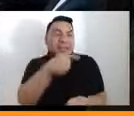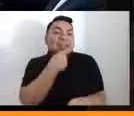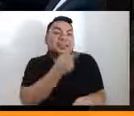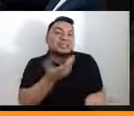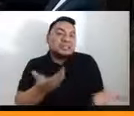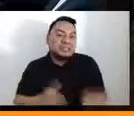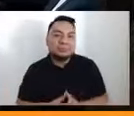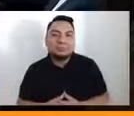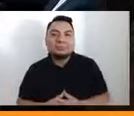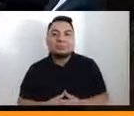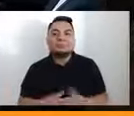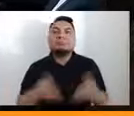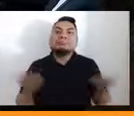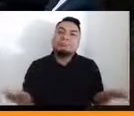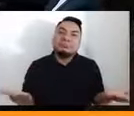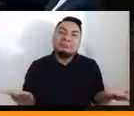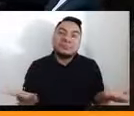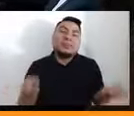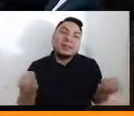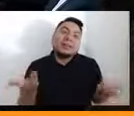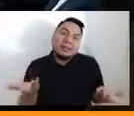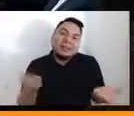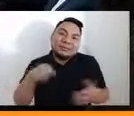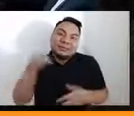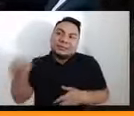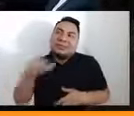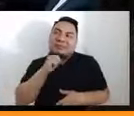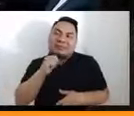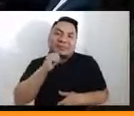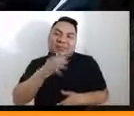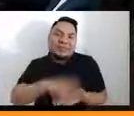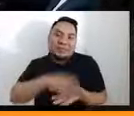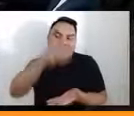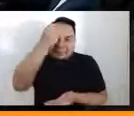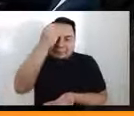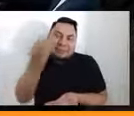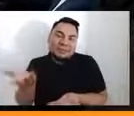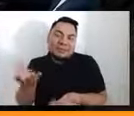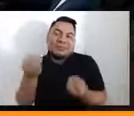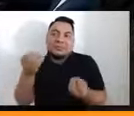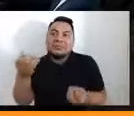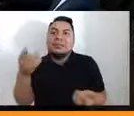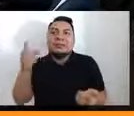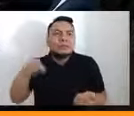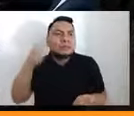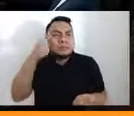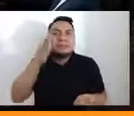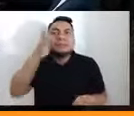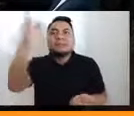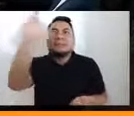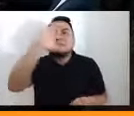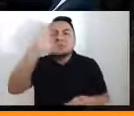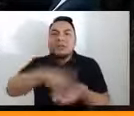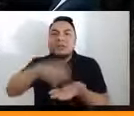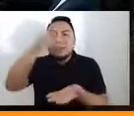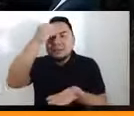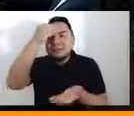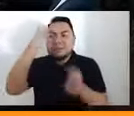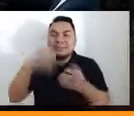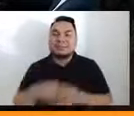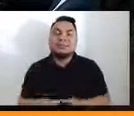claro si no también no está preparado porque si se tiene que preparar por eso vemos